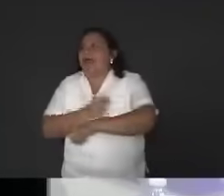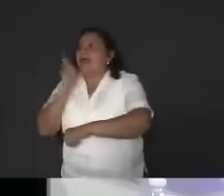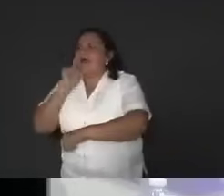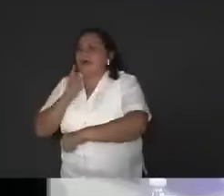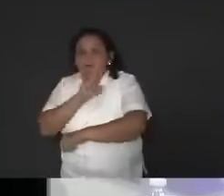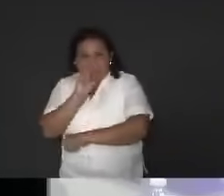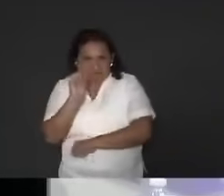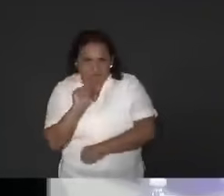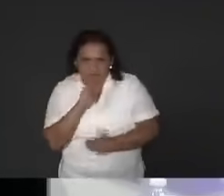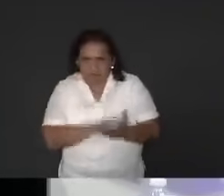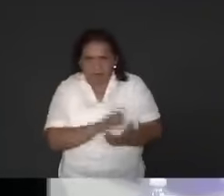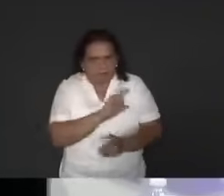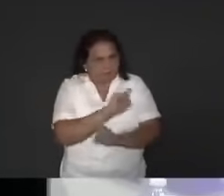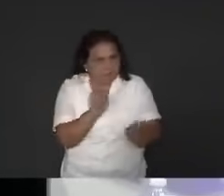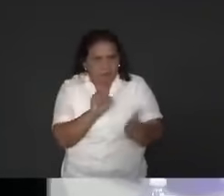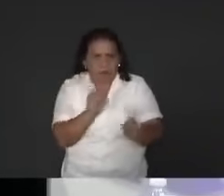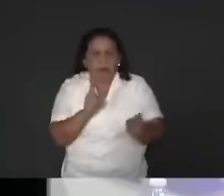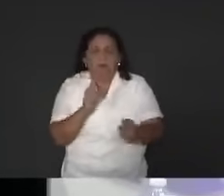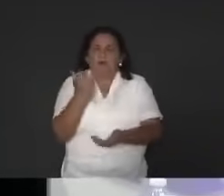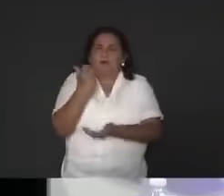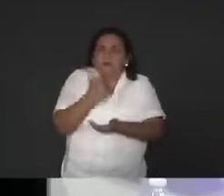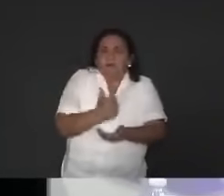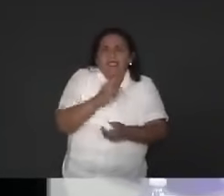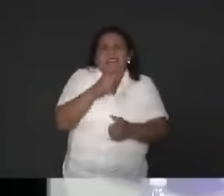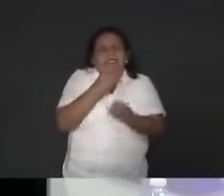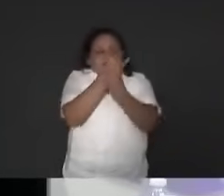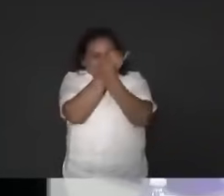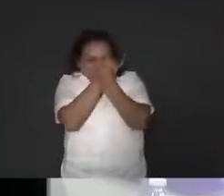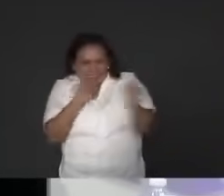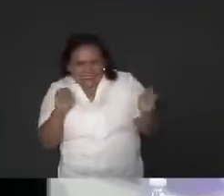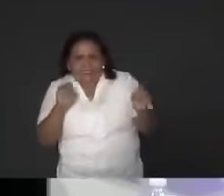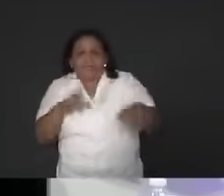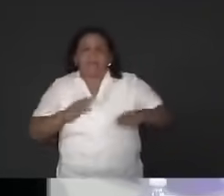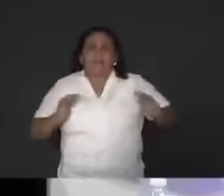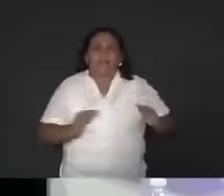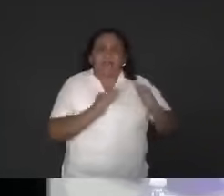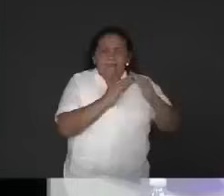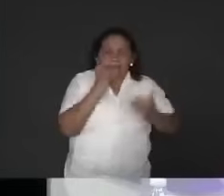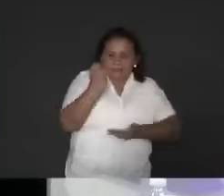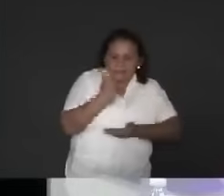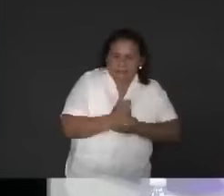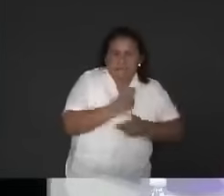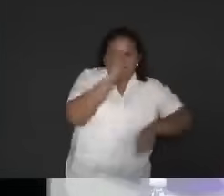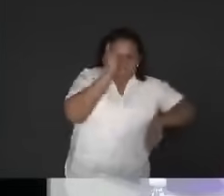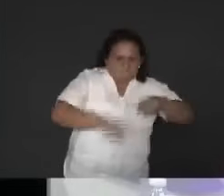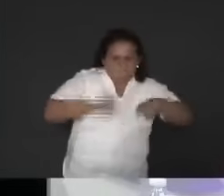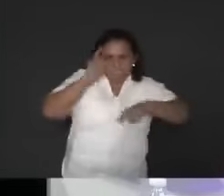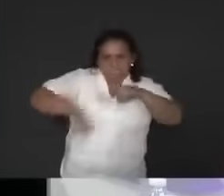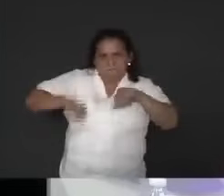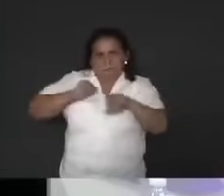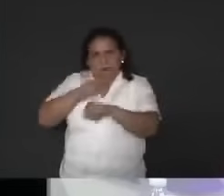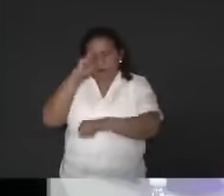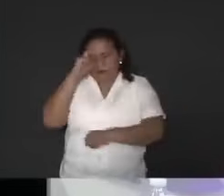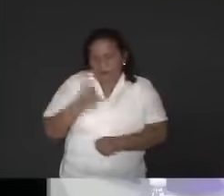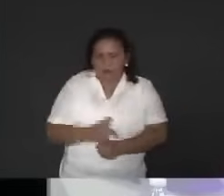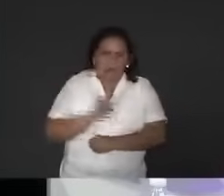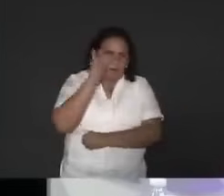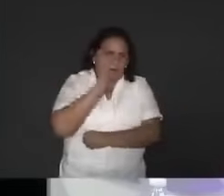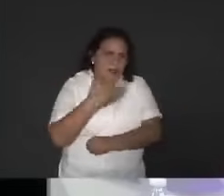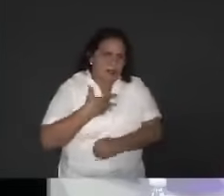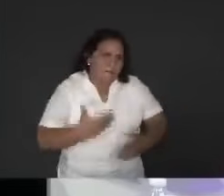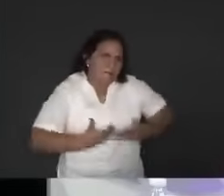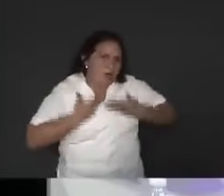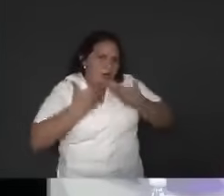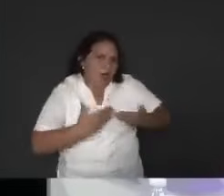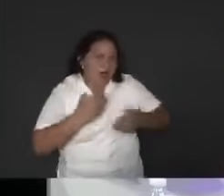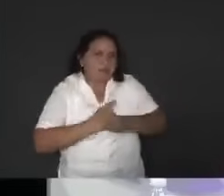lados. No, es empoderamiento económico, es independencia en vivienda y es abatir la cifra negra. Que las mujeres tengan la confianza